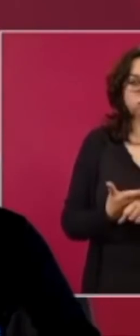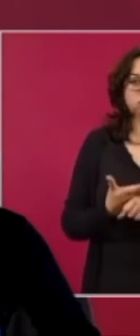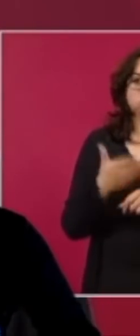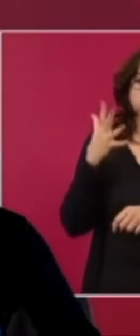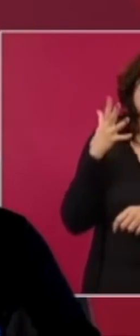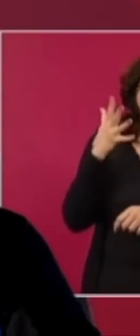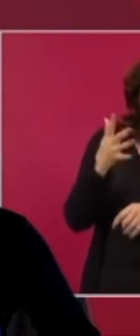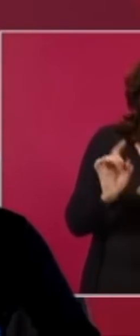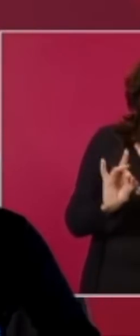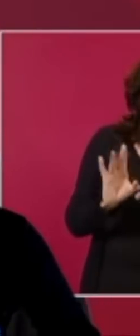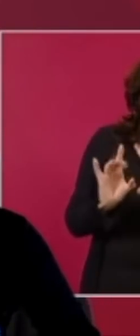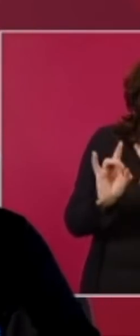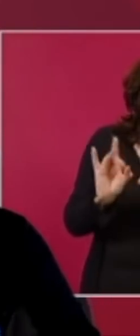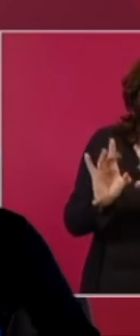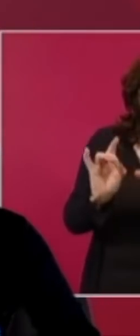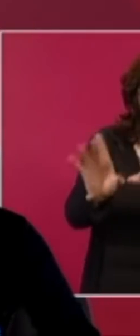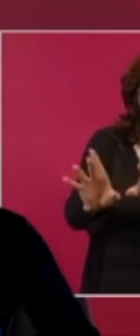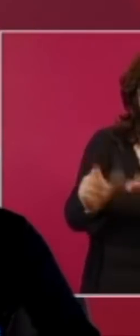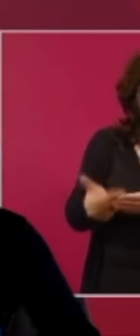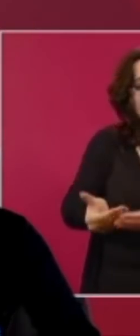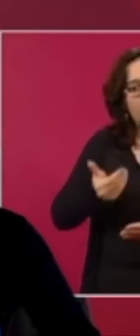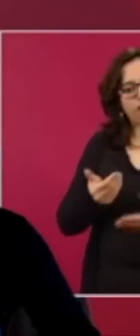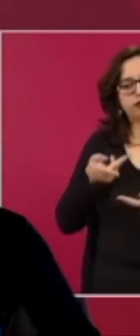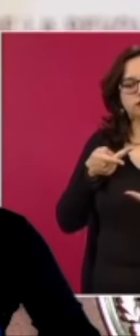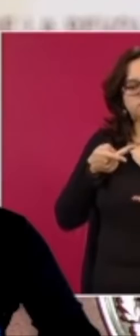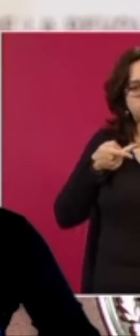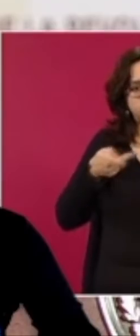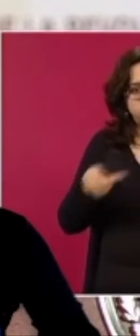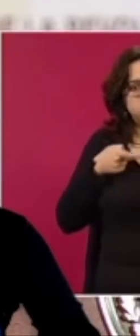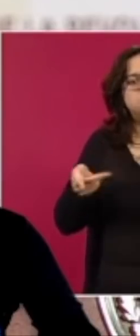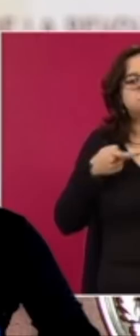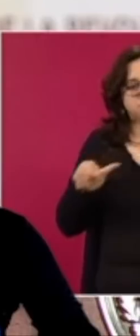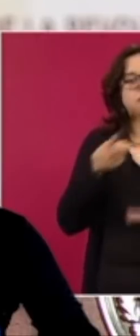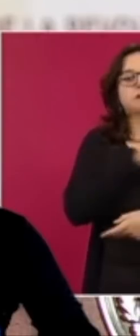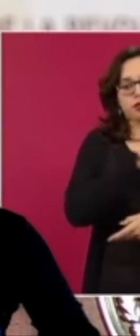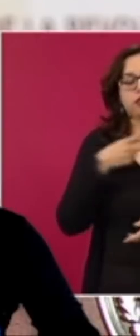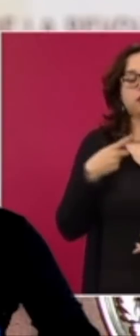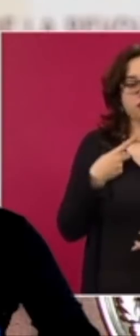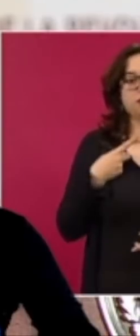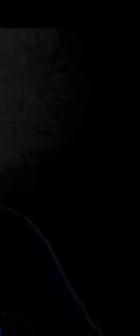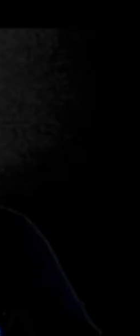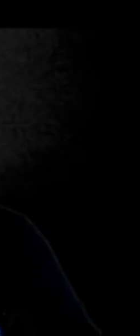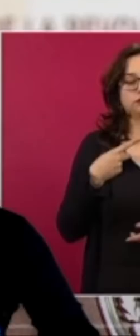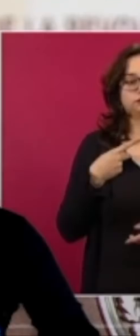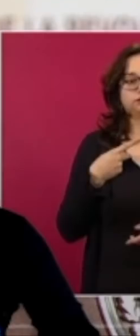cualquier circunstancia, más cuando iba yo a